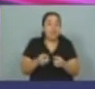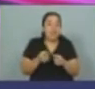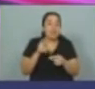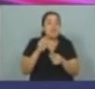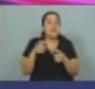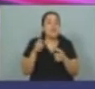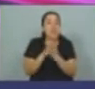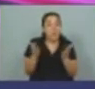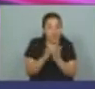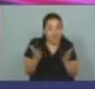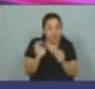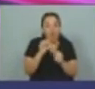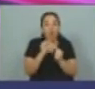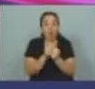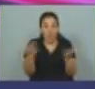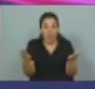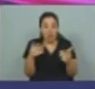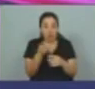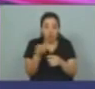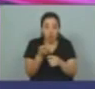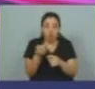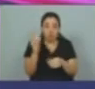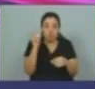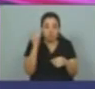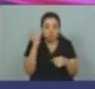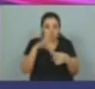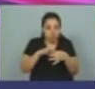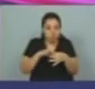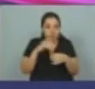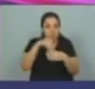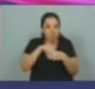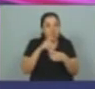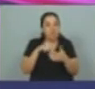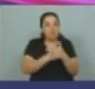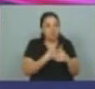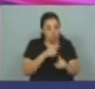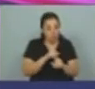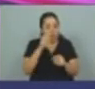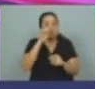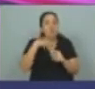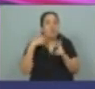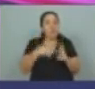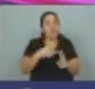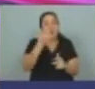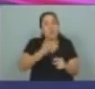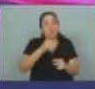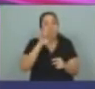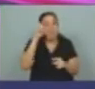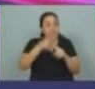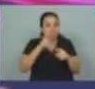grupo, encabezado por la mujer que estuvo conmigo durante 22 años, más un ex